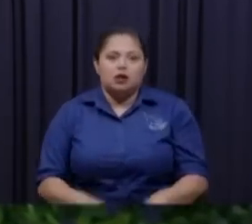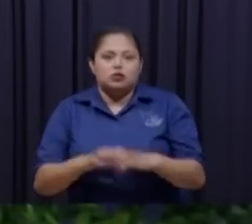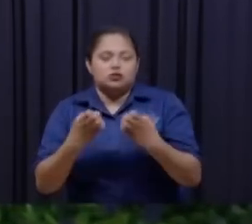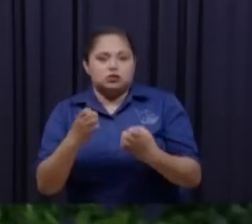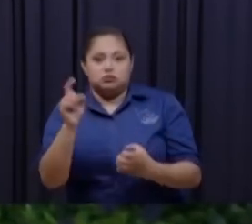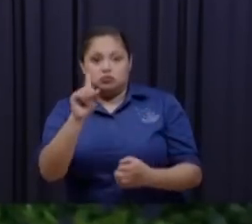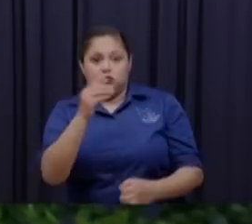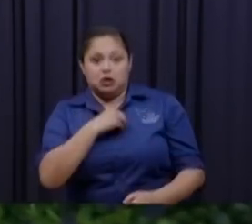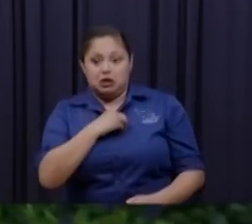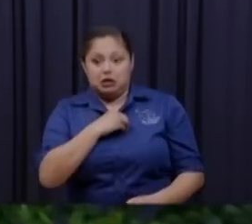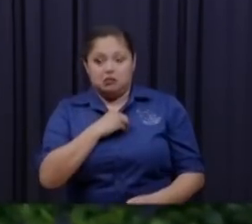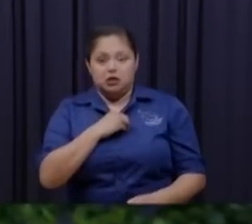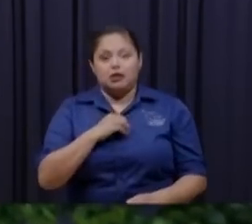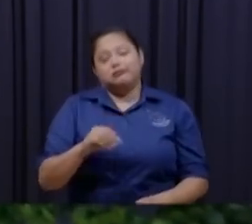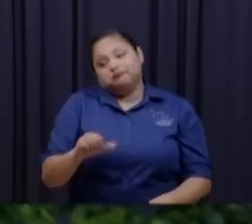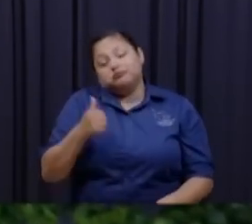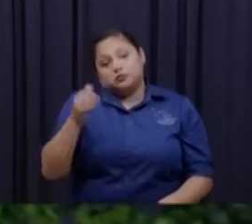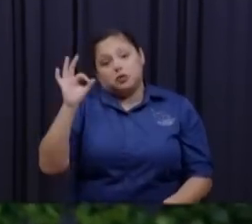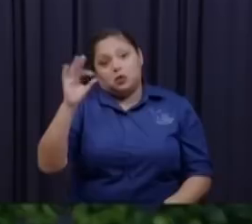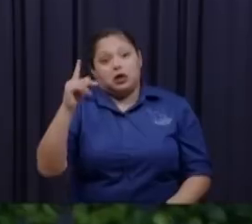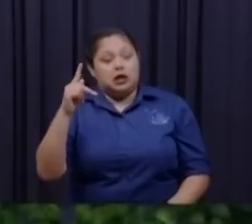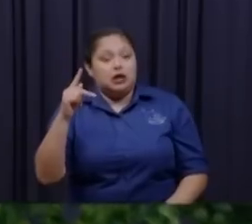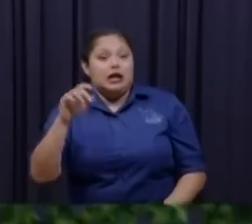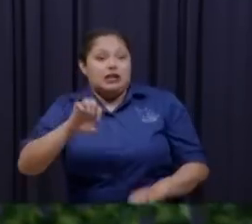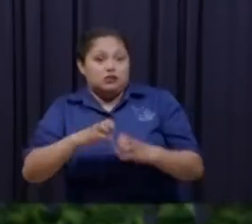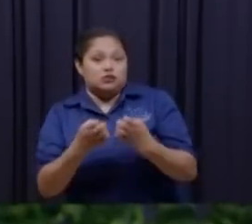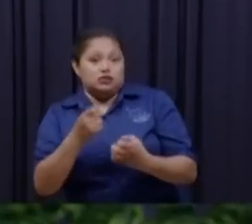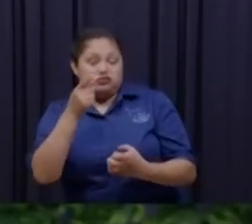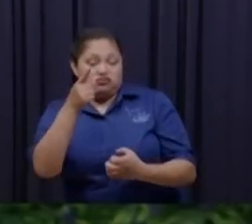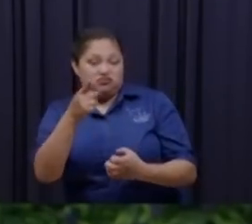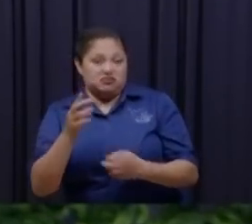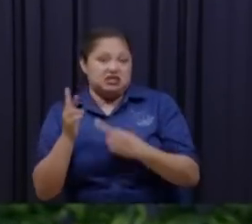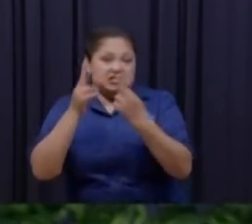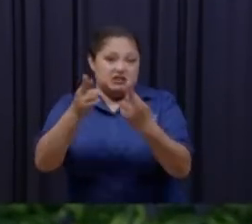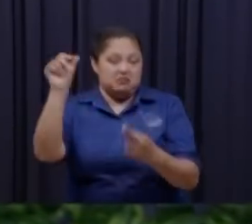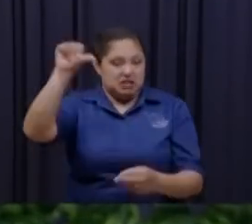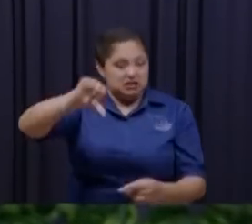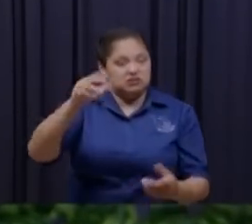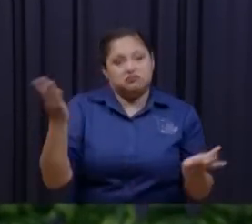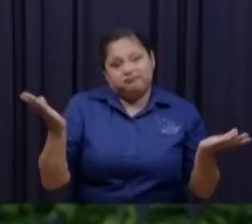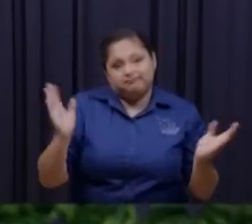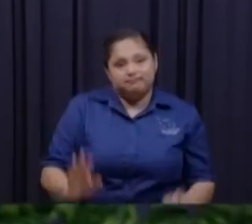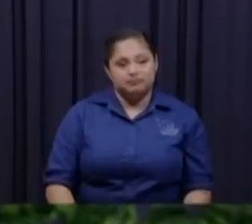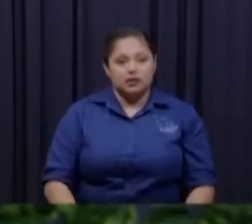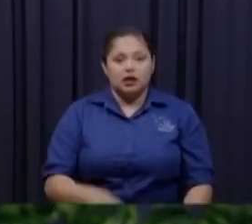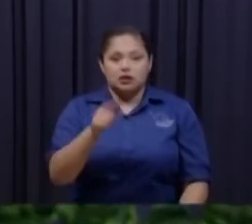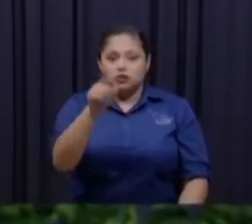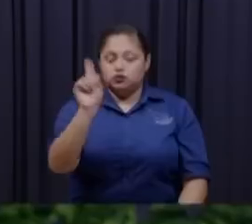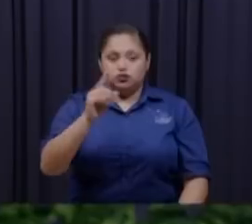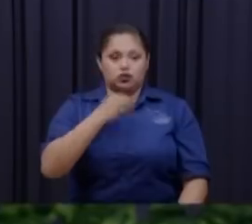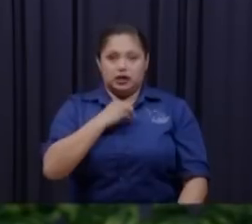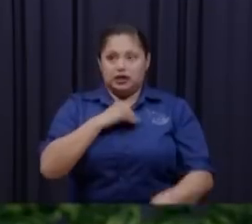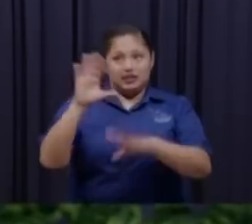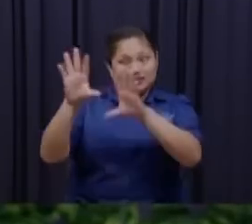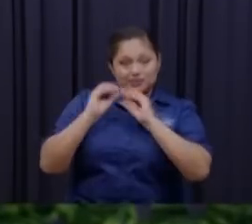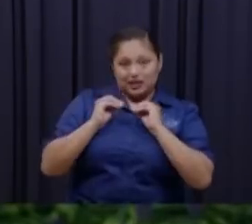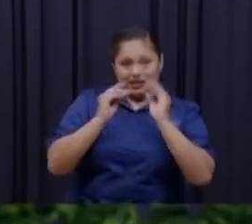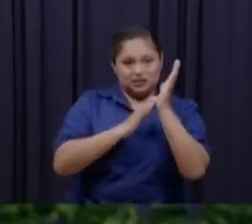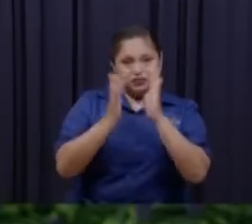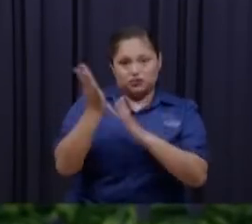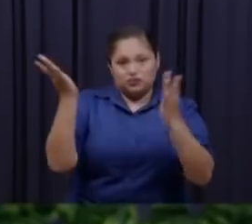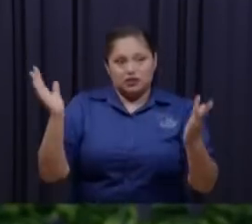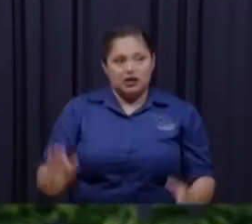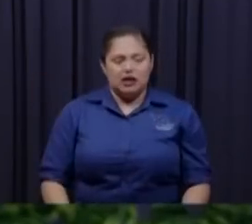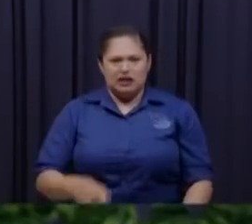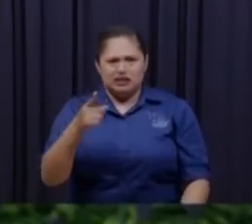quiero. Ok, entonces ahí te viene lo otro. Les voy a dar otro versículo para que entendamos que esto es una tremenda realidad,